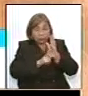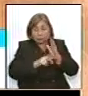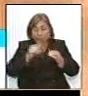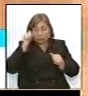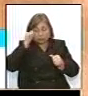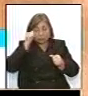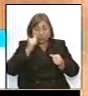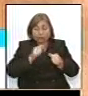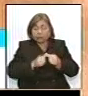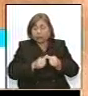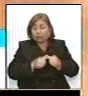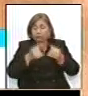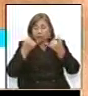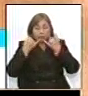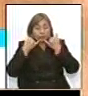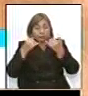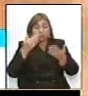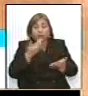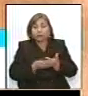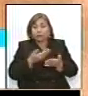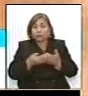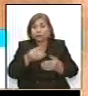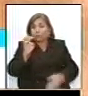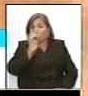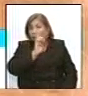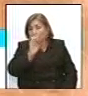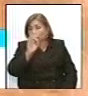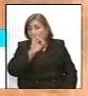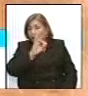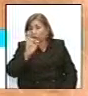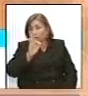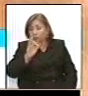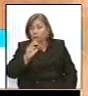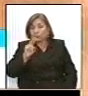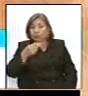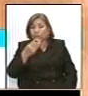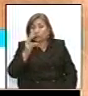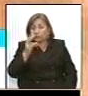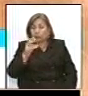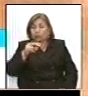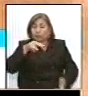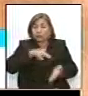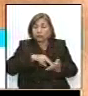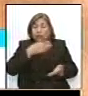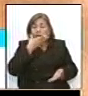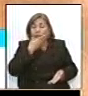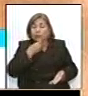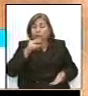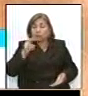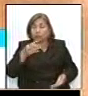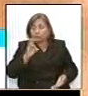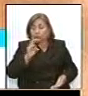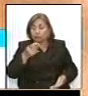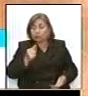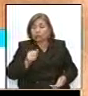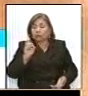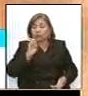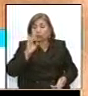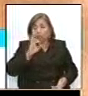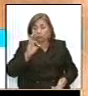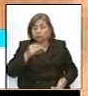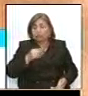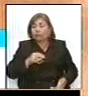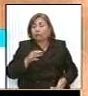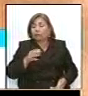Recordemos, señora presidenta, que los informes cuestionados son enero y febrero de 2017, noviembre y diciembre de 2017, enero, febrero, marzo de